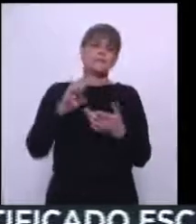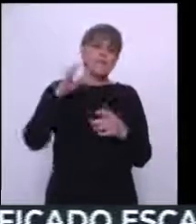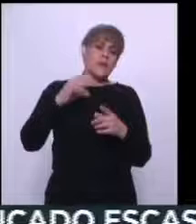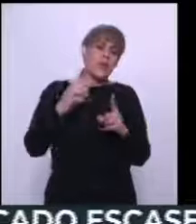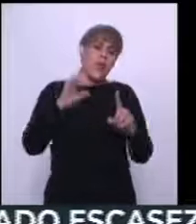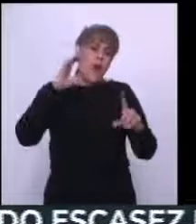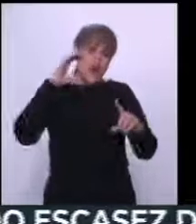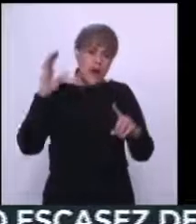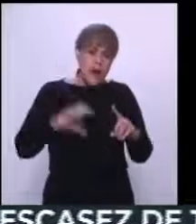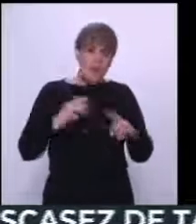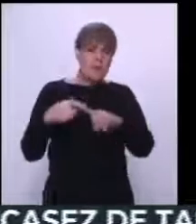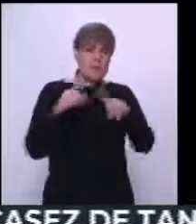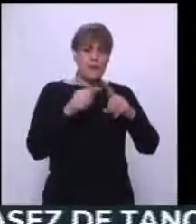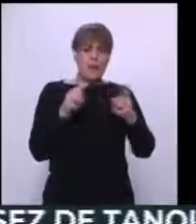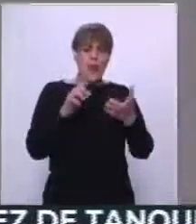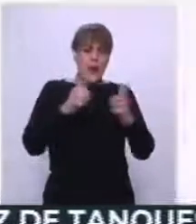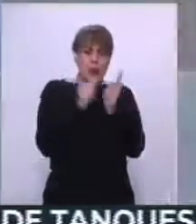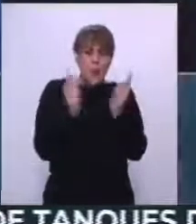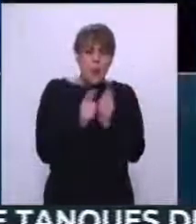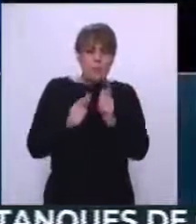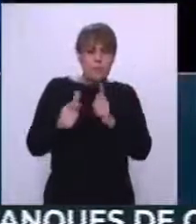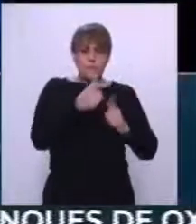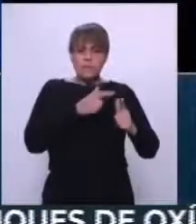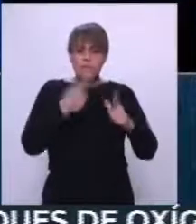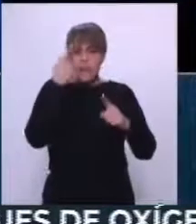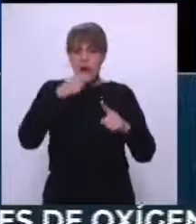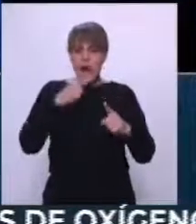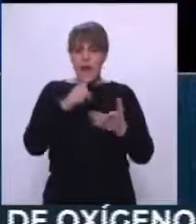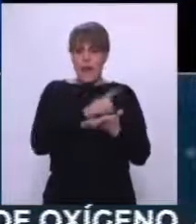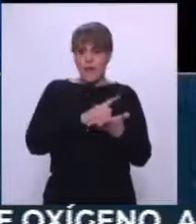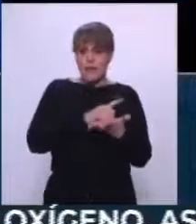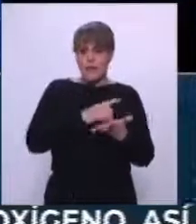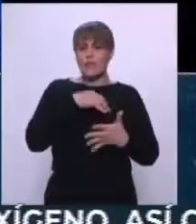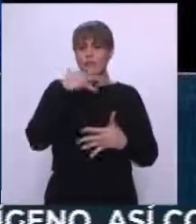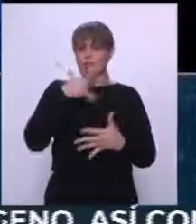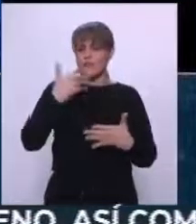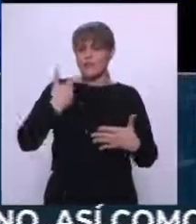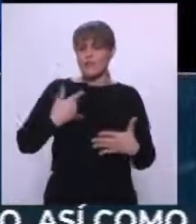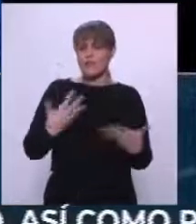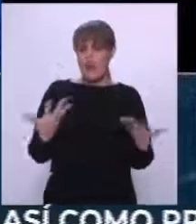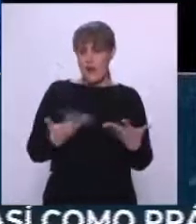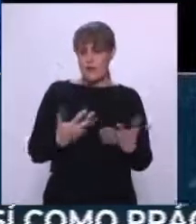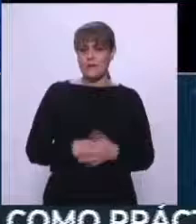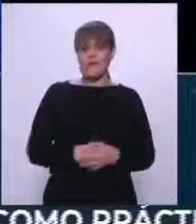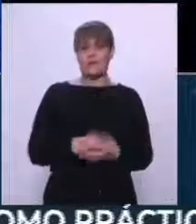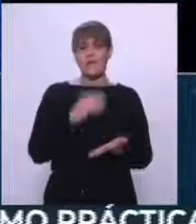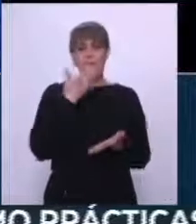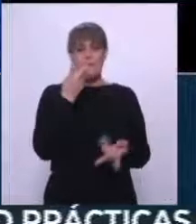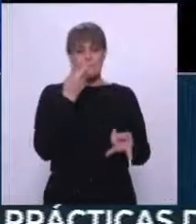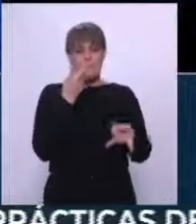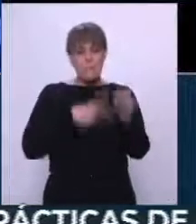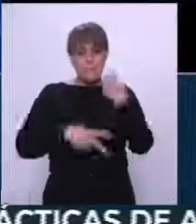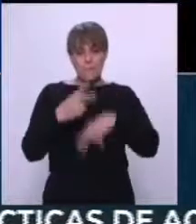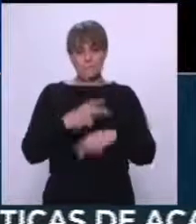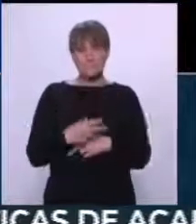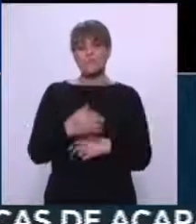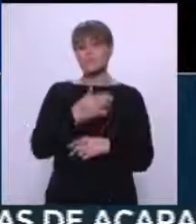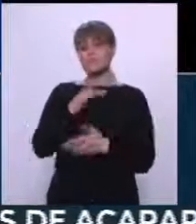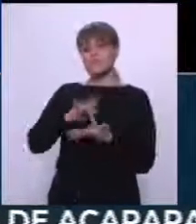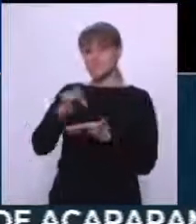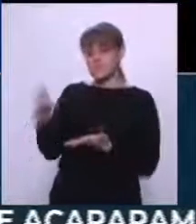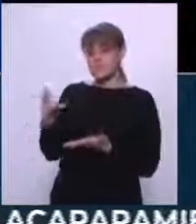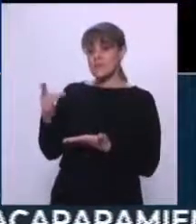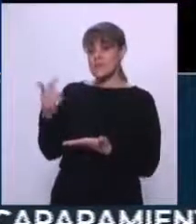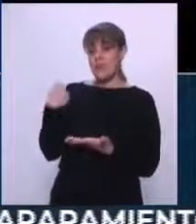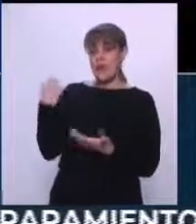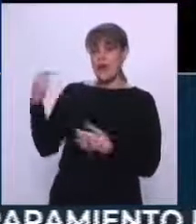y corrupción. Muy buenas noches, Guadalupe, como siempre, bienvenida. Muchas gracias, Azul, Juan. Un placer